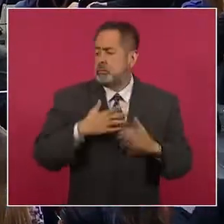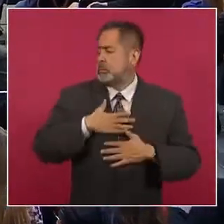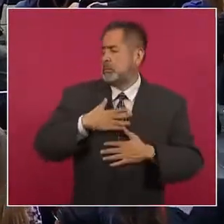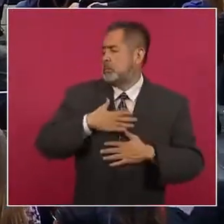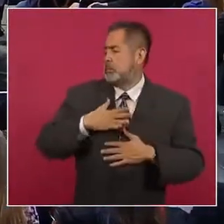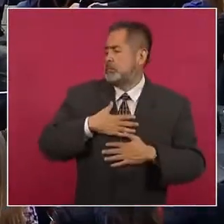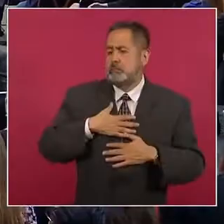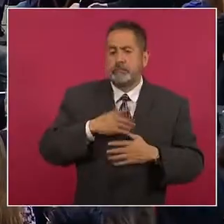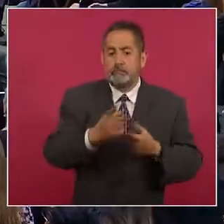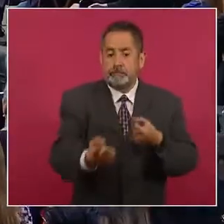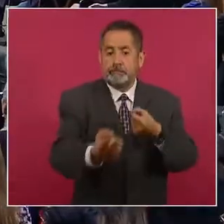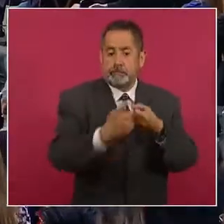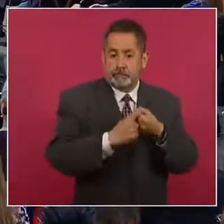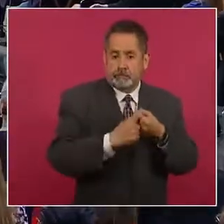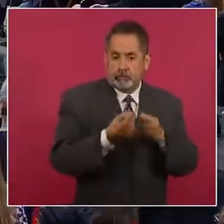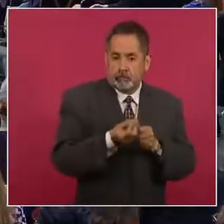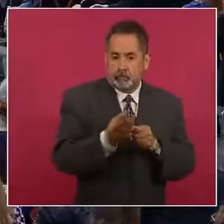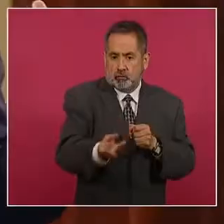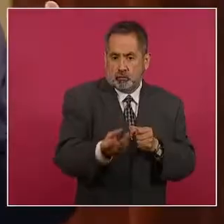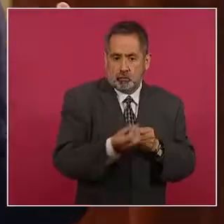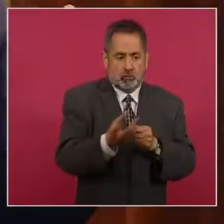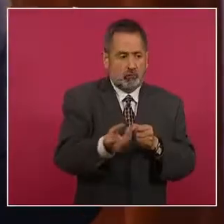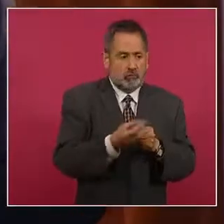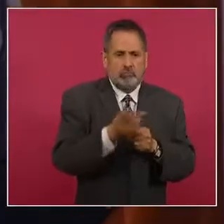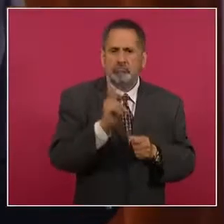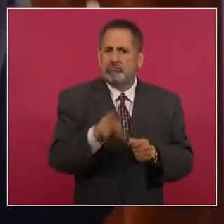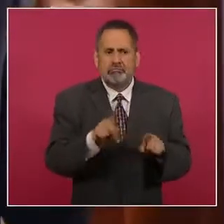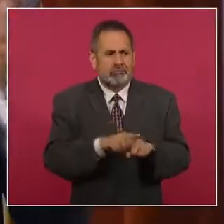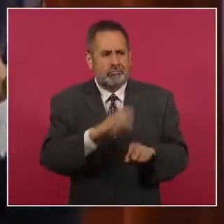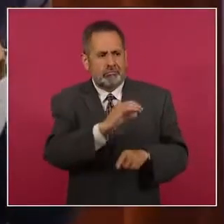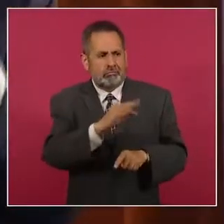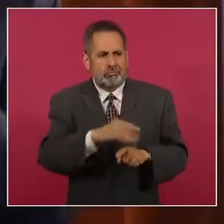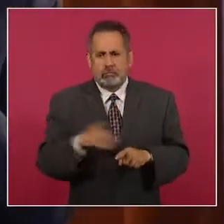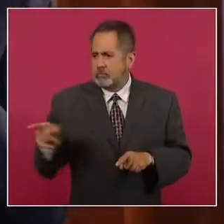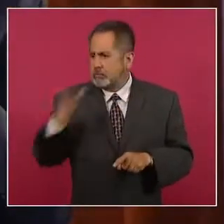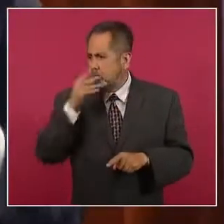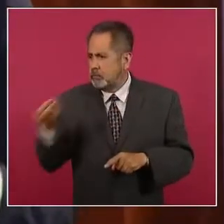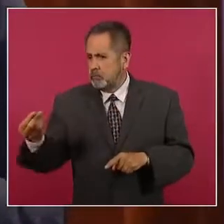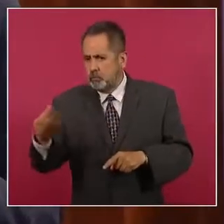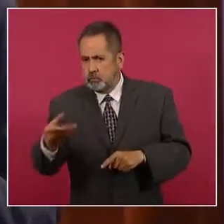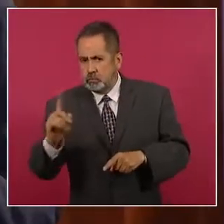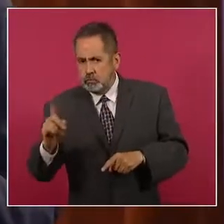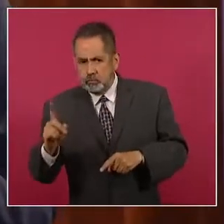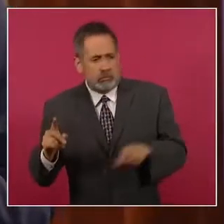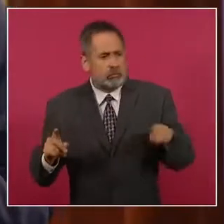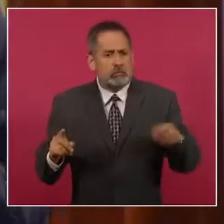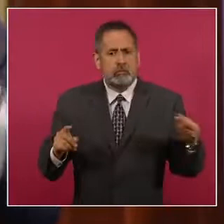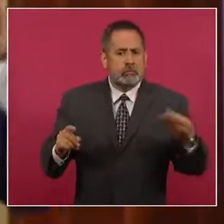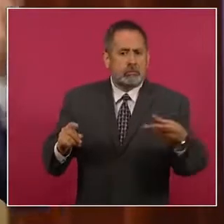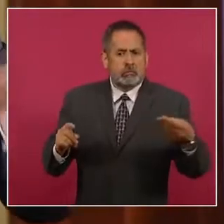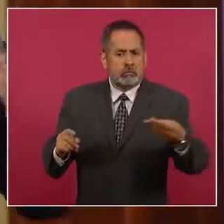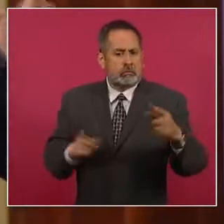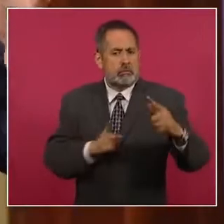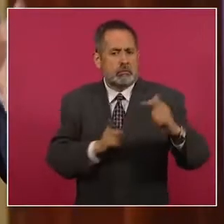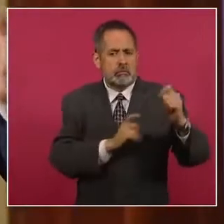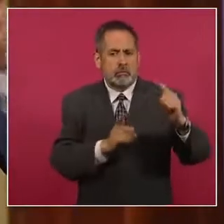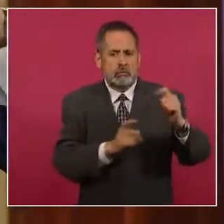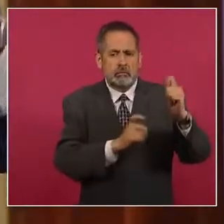comisión federal de electricidad en paralelo, que